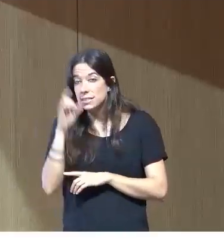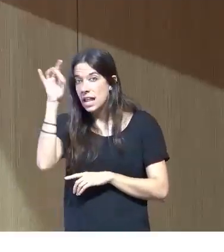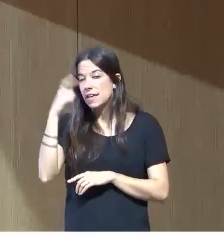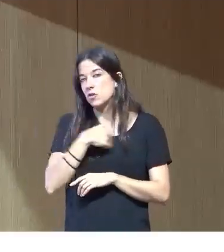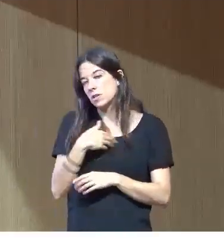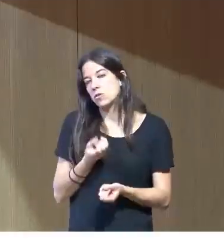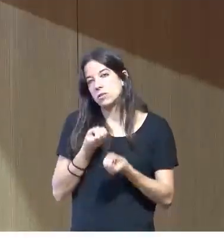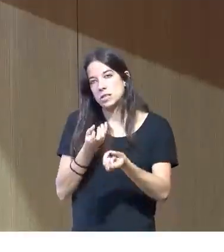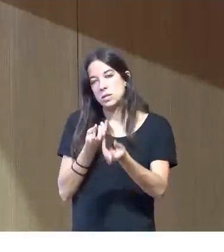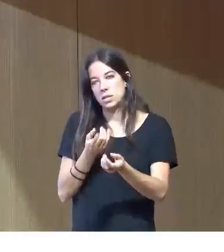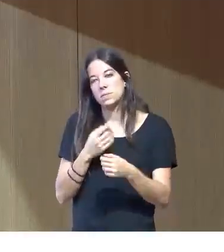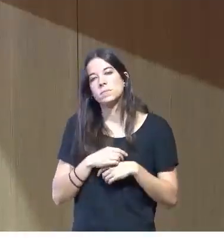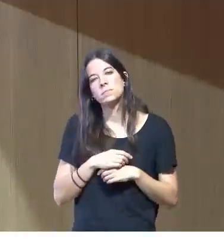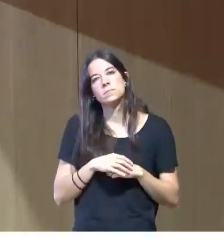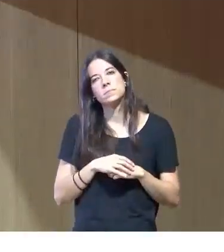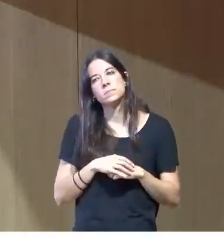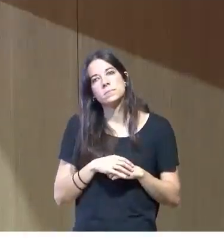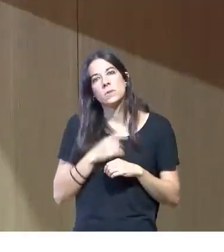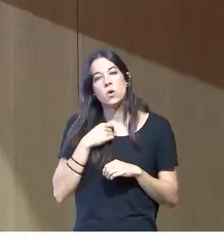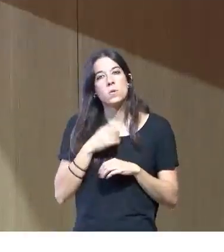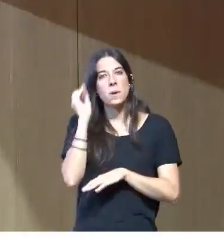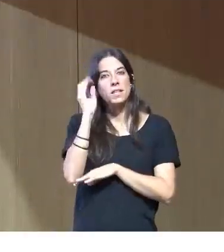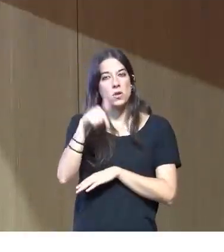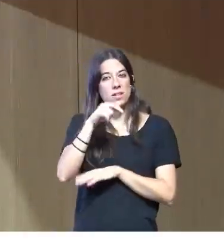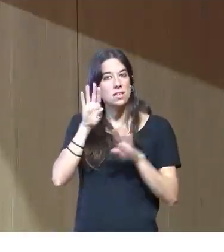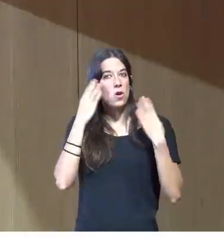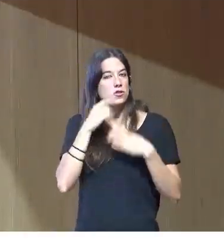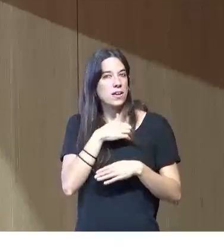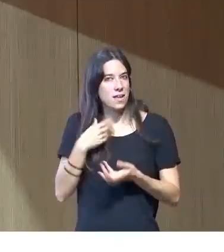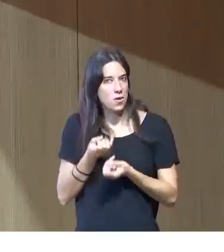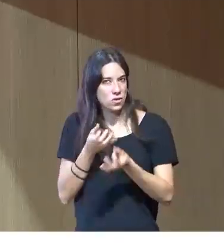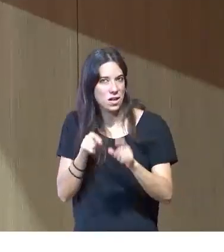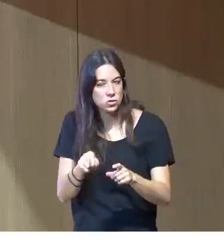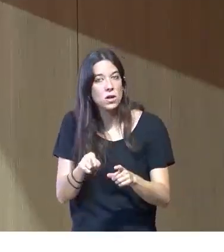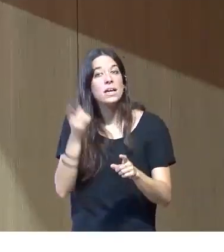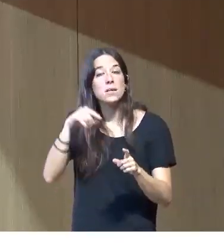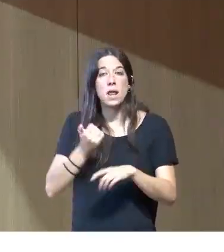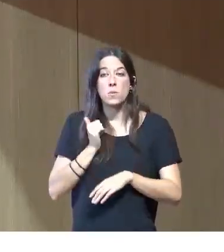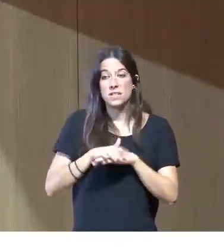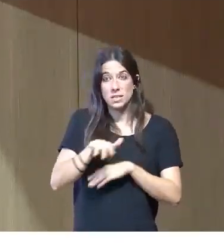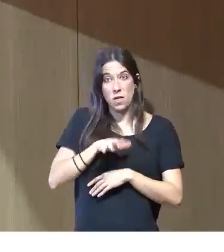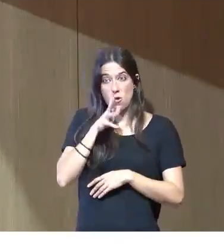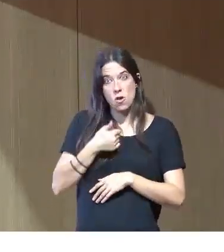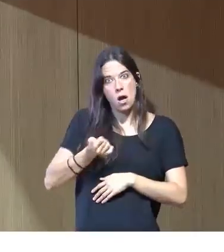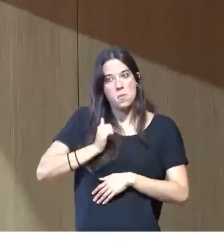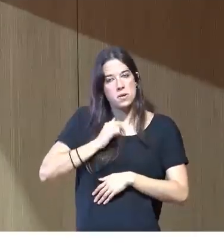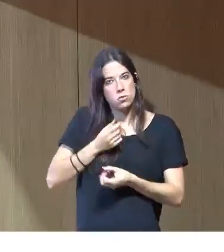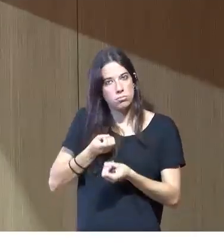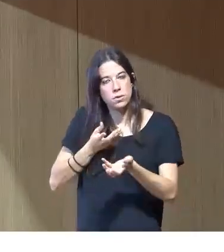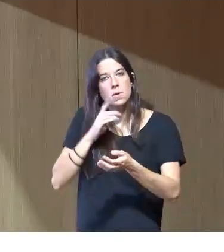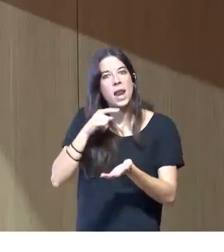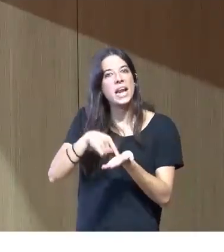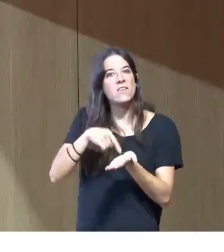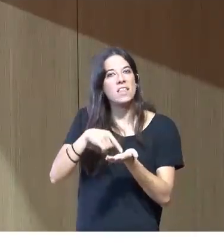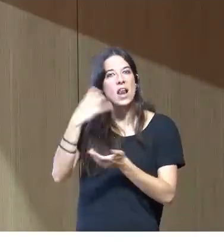transmitir con todo lo que mi intervención en este congreso y también aprovechar también el espacio para reivindicar el